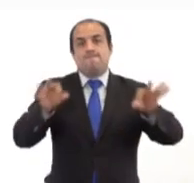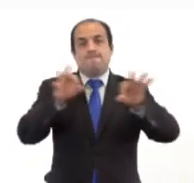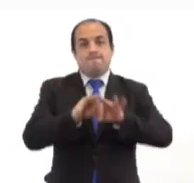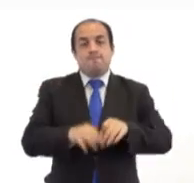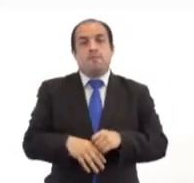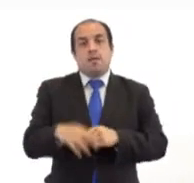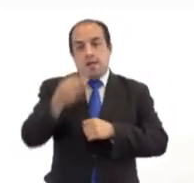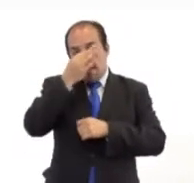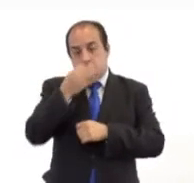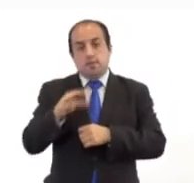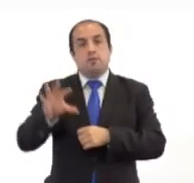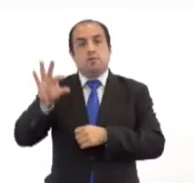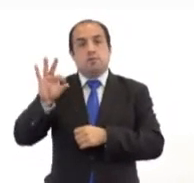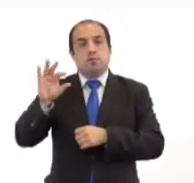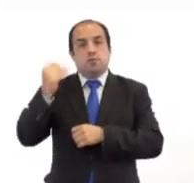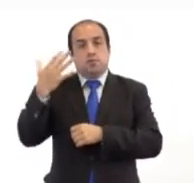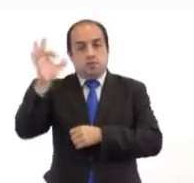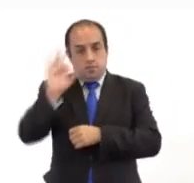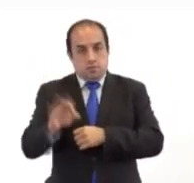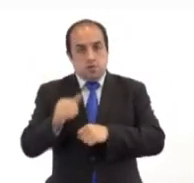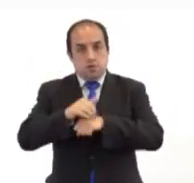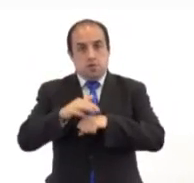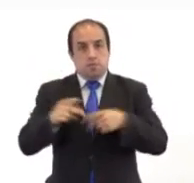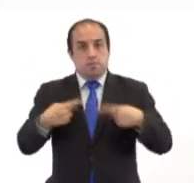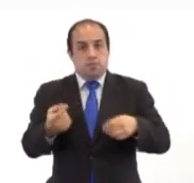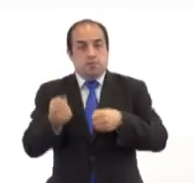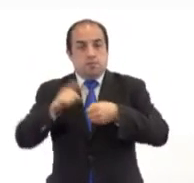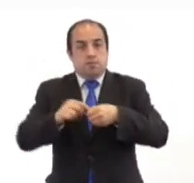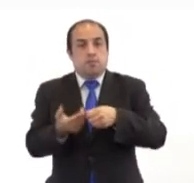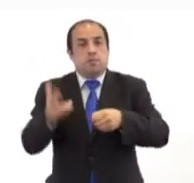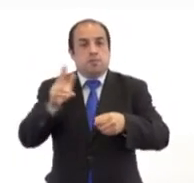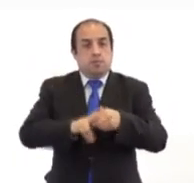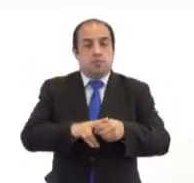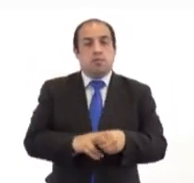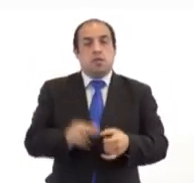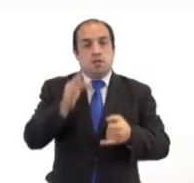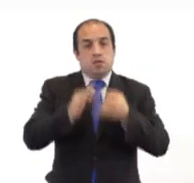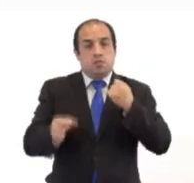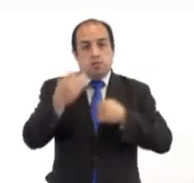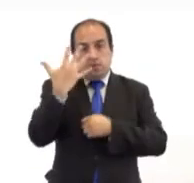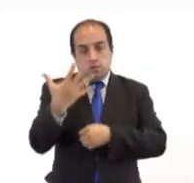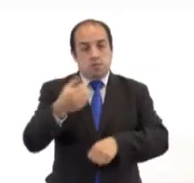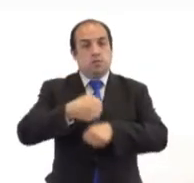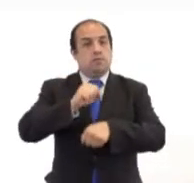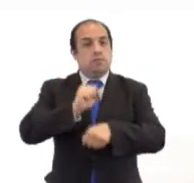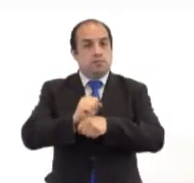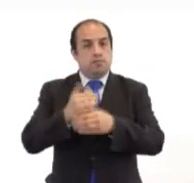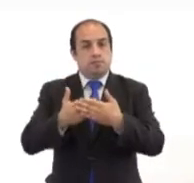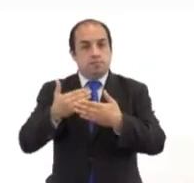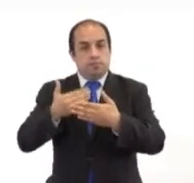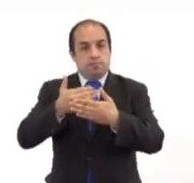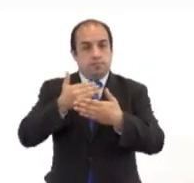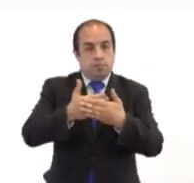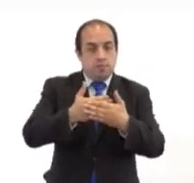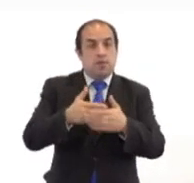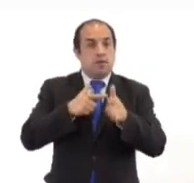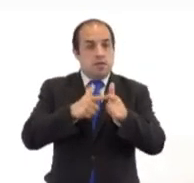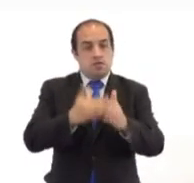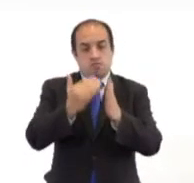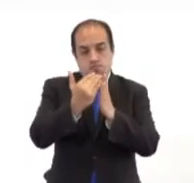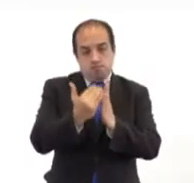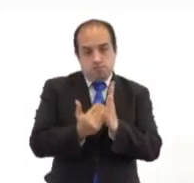cerca del 45% el número de ingresos hospitalarios en las últimas 5 semanas y continúa afortunadamente la reducción.